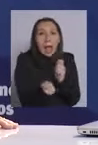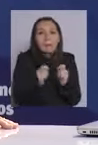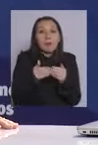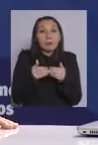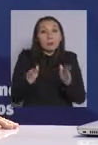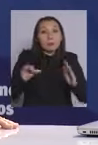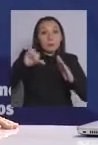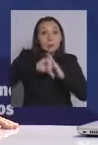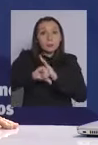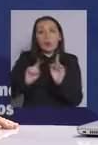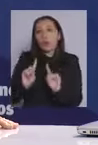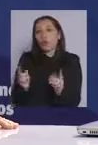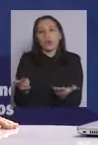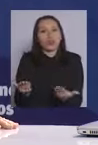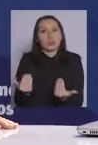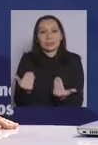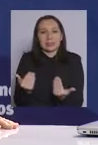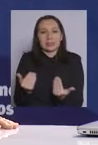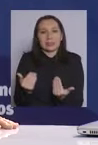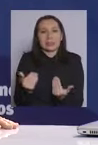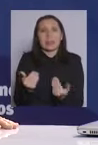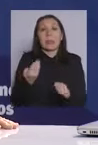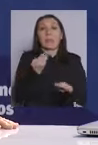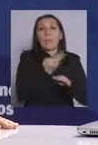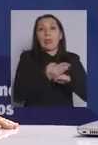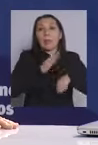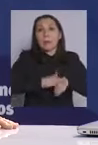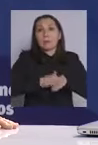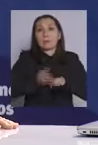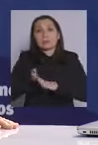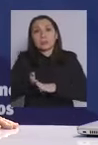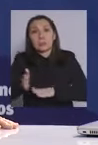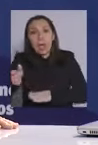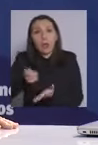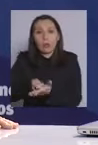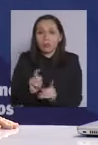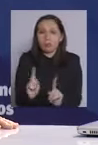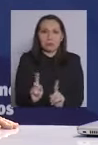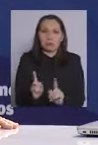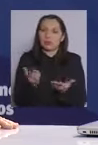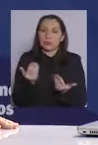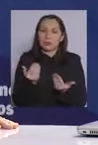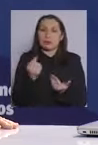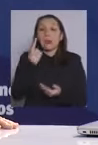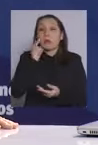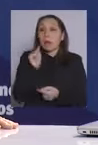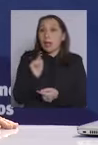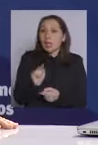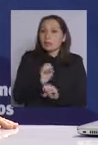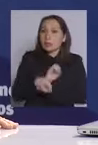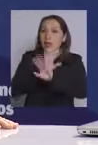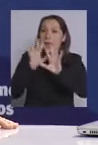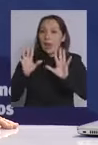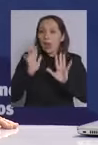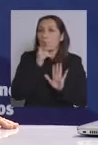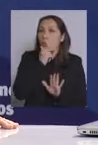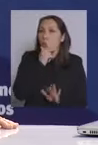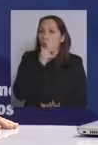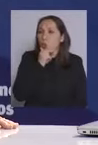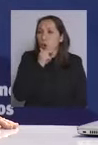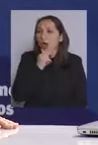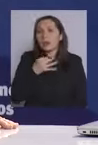es necesario, obviamente, solicitar ese permiso. Así que con eso aclaro la duda que